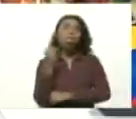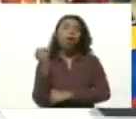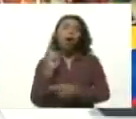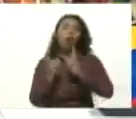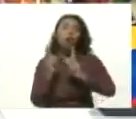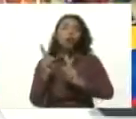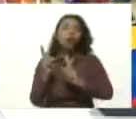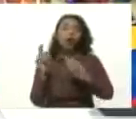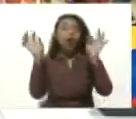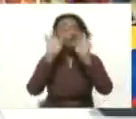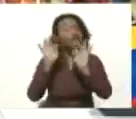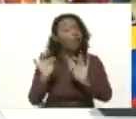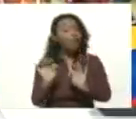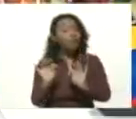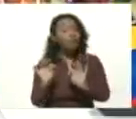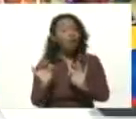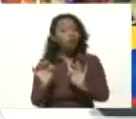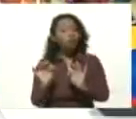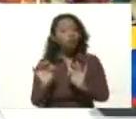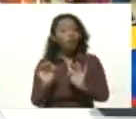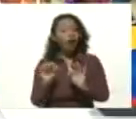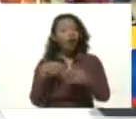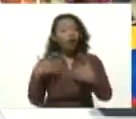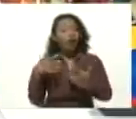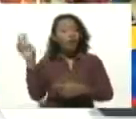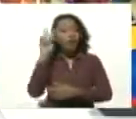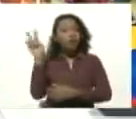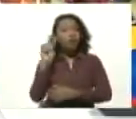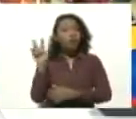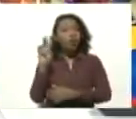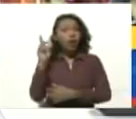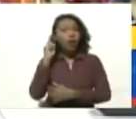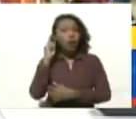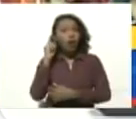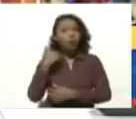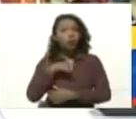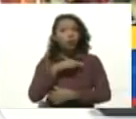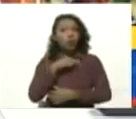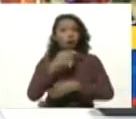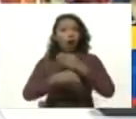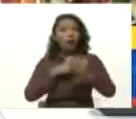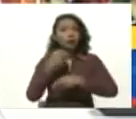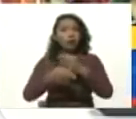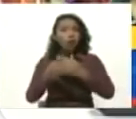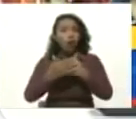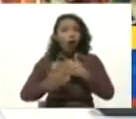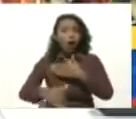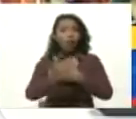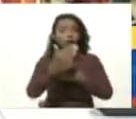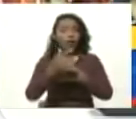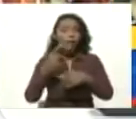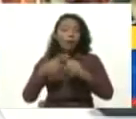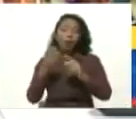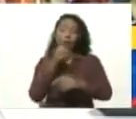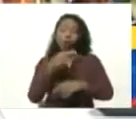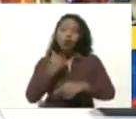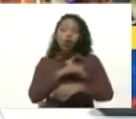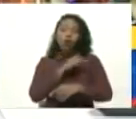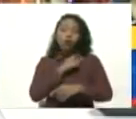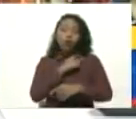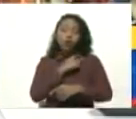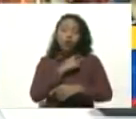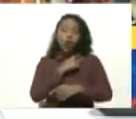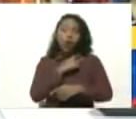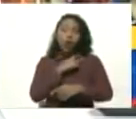a los métodos que los venezolanos nos estamos dando para salir adelante. Pero bueno, nosotros,